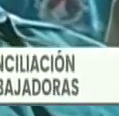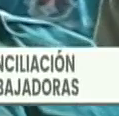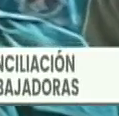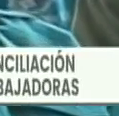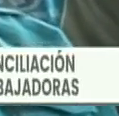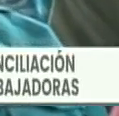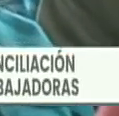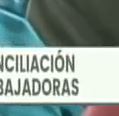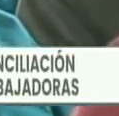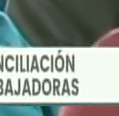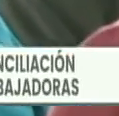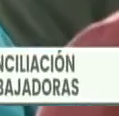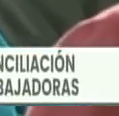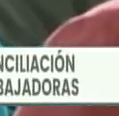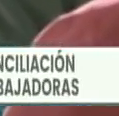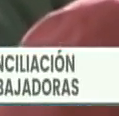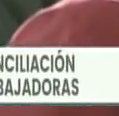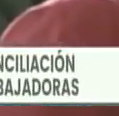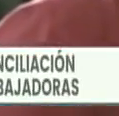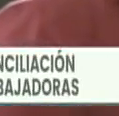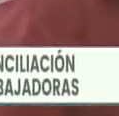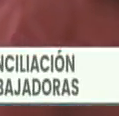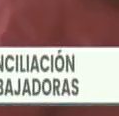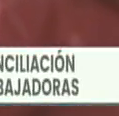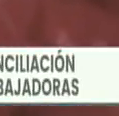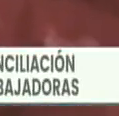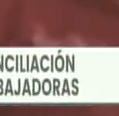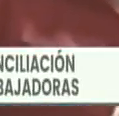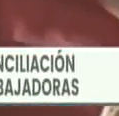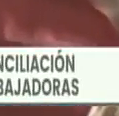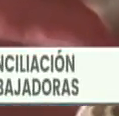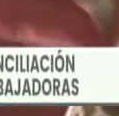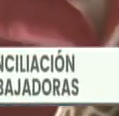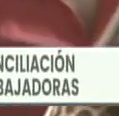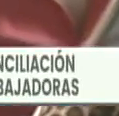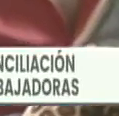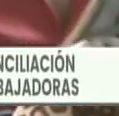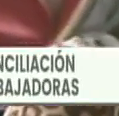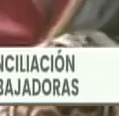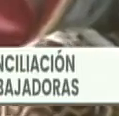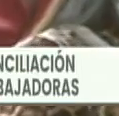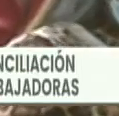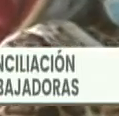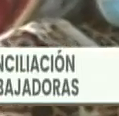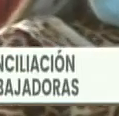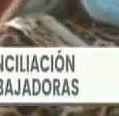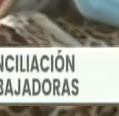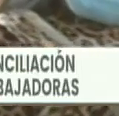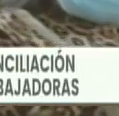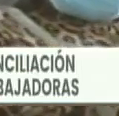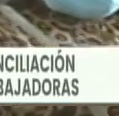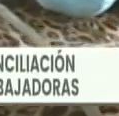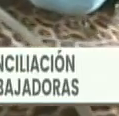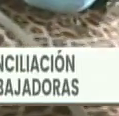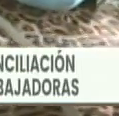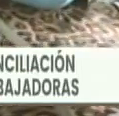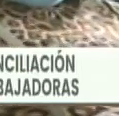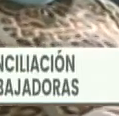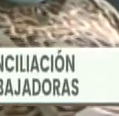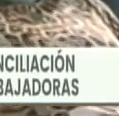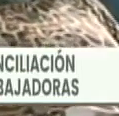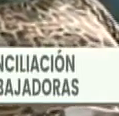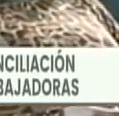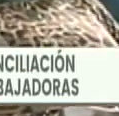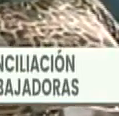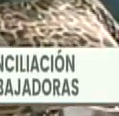Que garanticen por igual desde el ingreso de la materia prima, trigo en este caso, y hasta el final como producto terminado, llámese harina